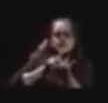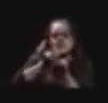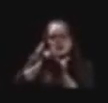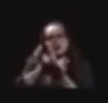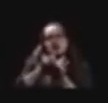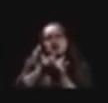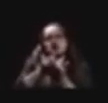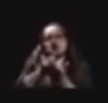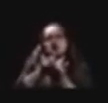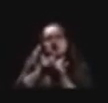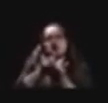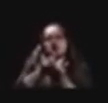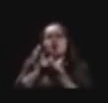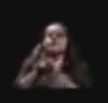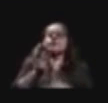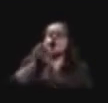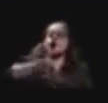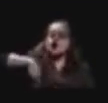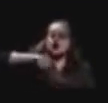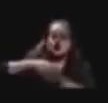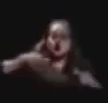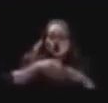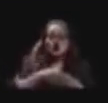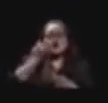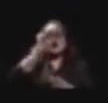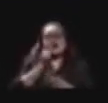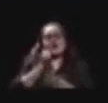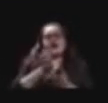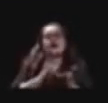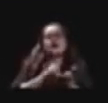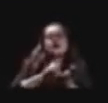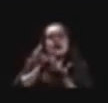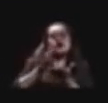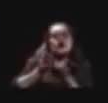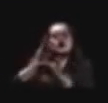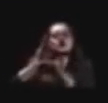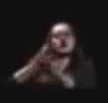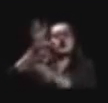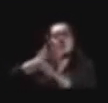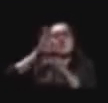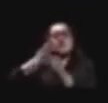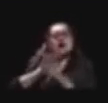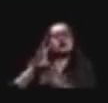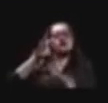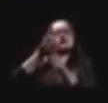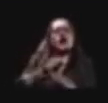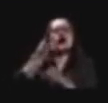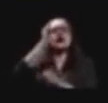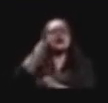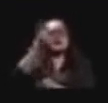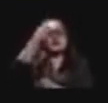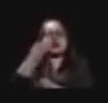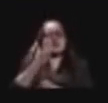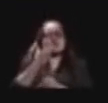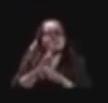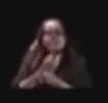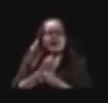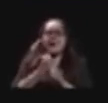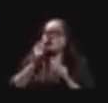derechos. Para nosotros, el acceso a los derechos en el sentido amplio es esencial para